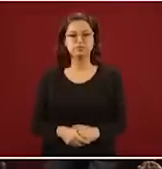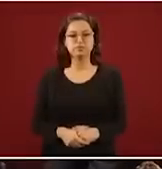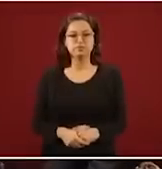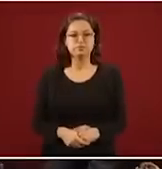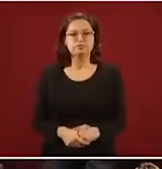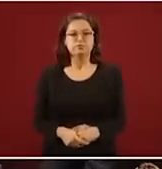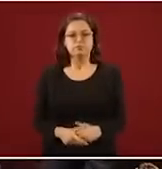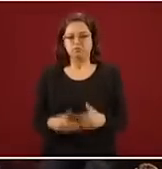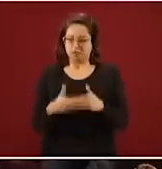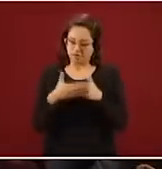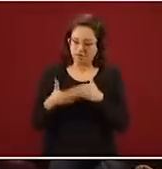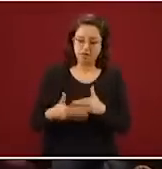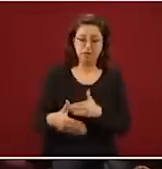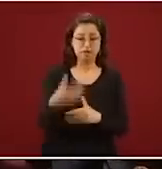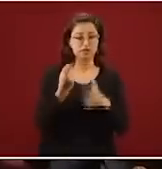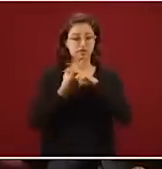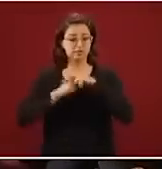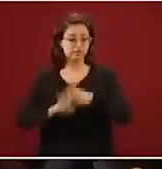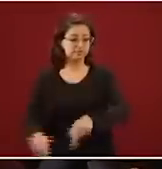reorganización